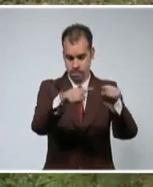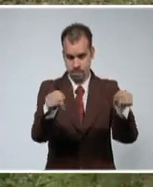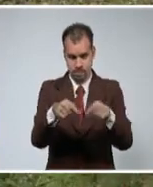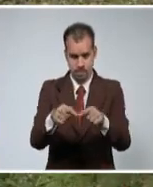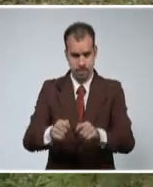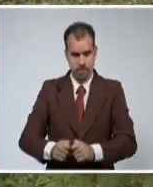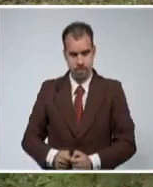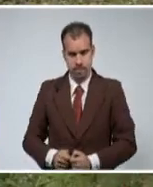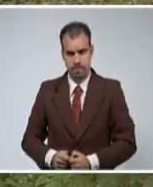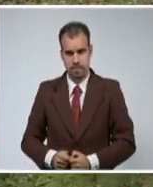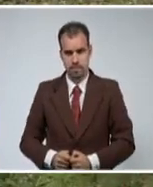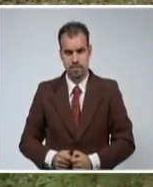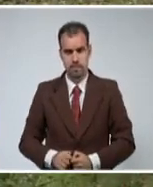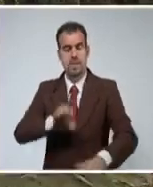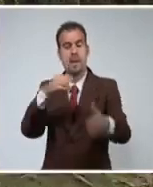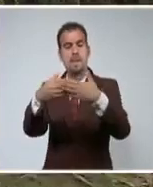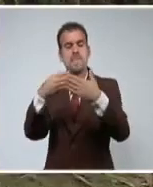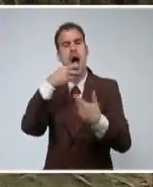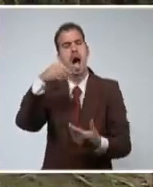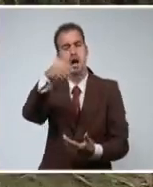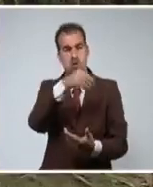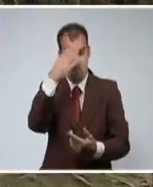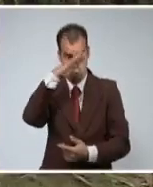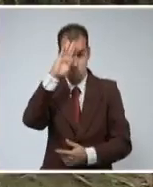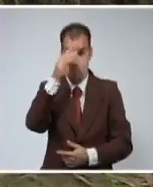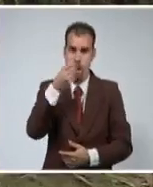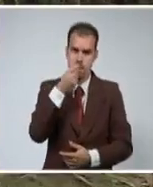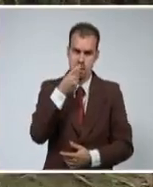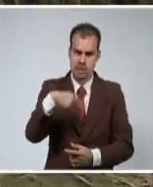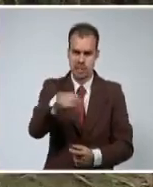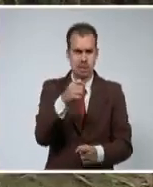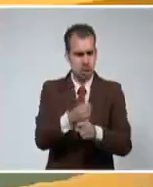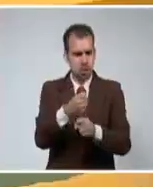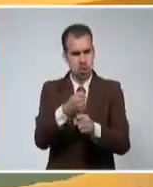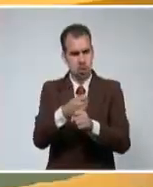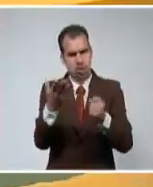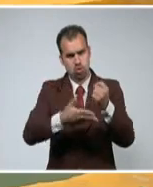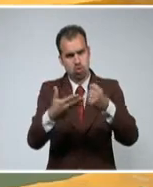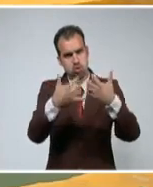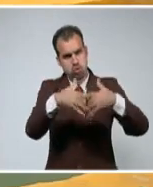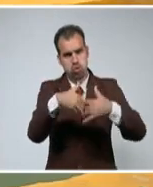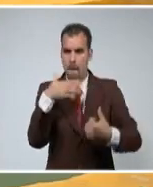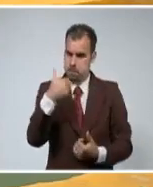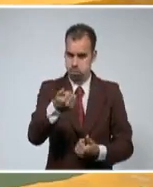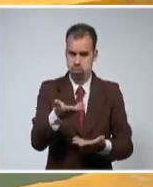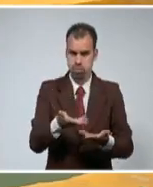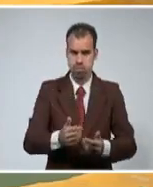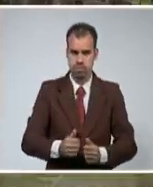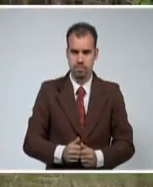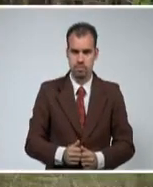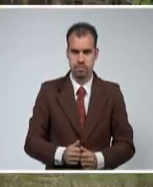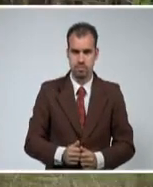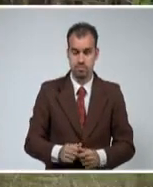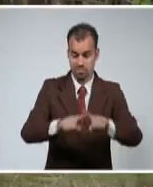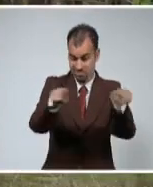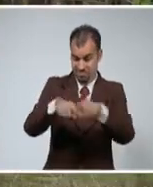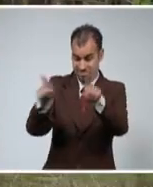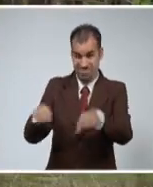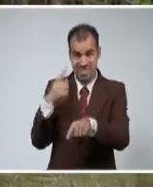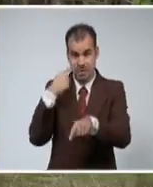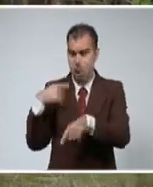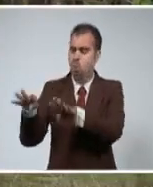Ascuba reporta rendimientos con incrementos sostenidos. Sus plantaciones bajo riego alcanzan